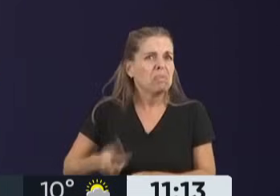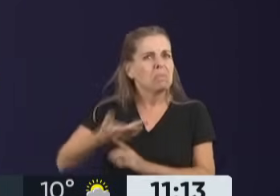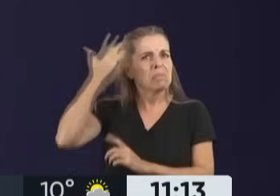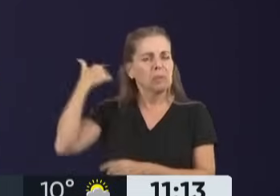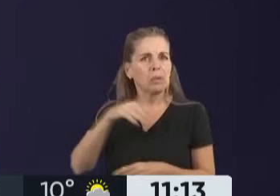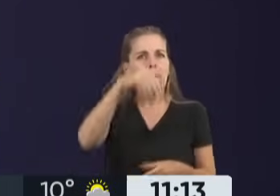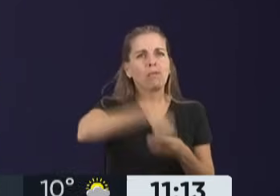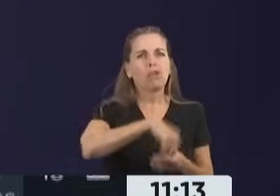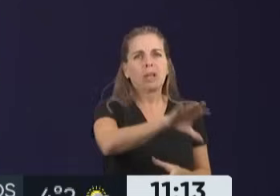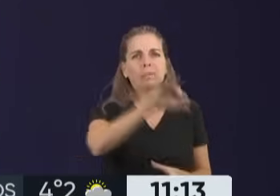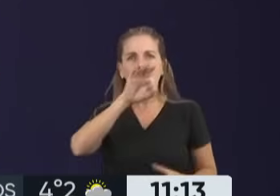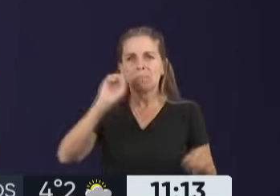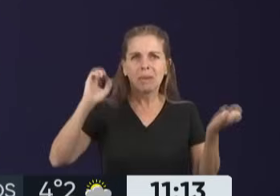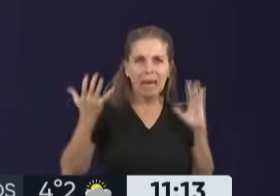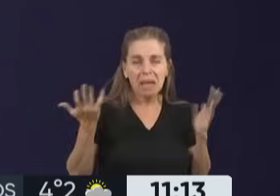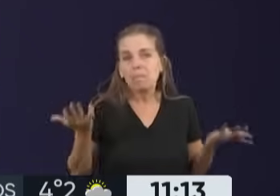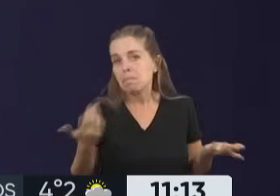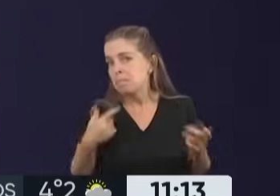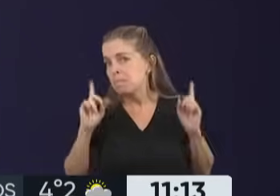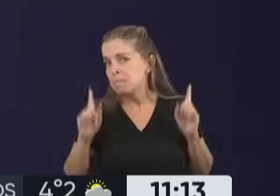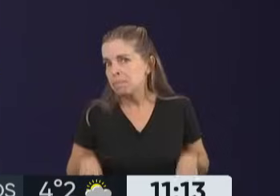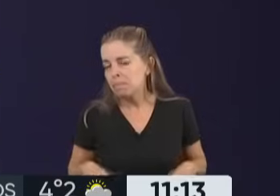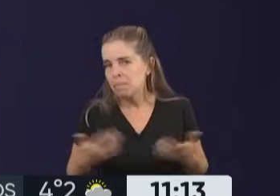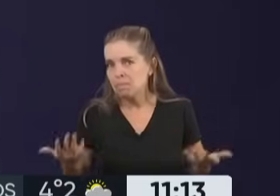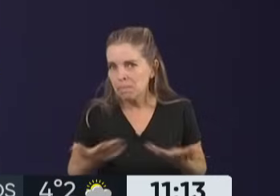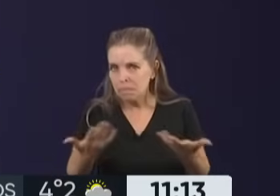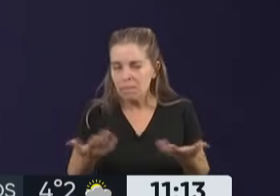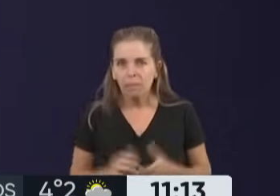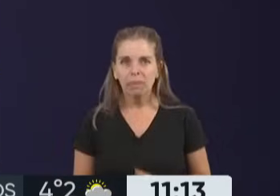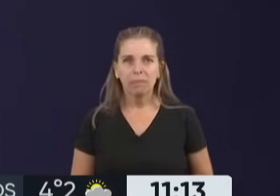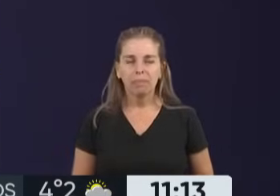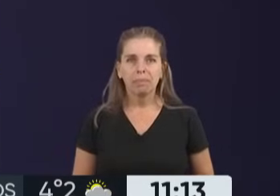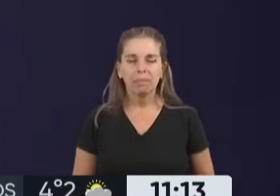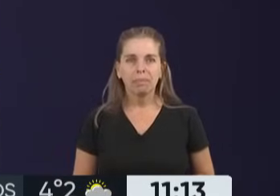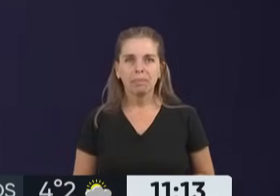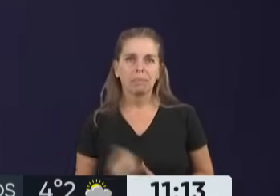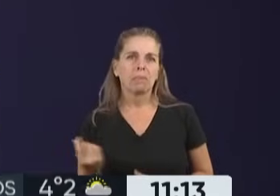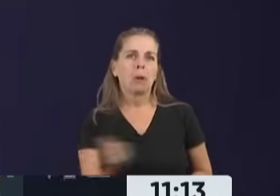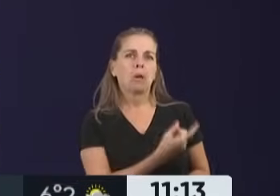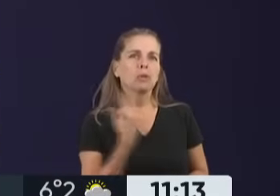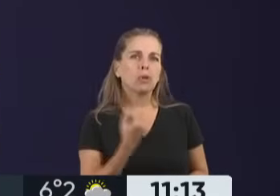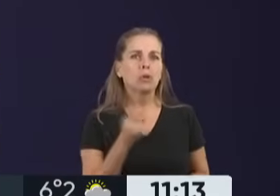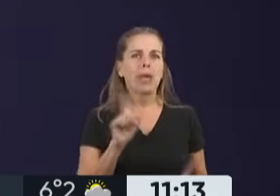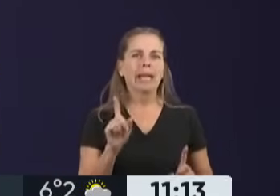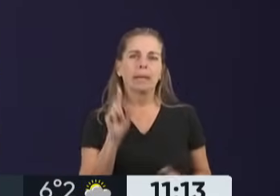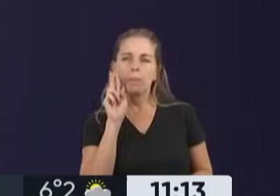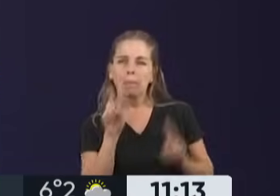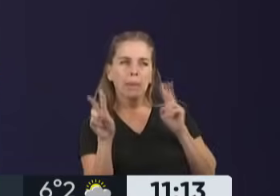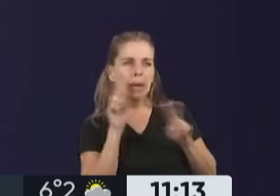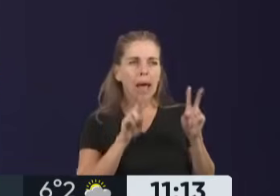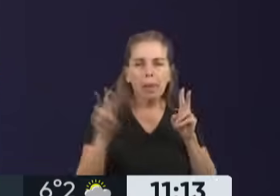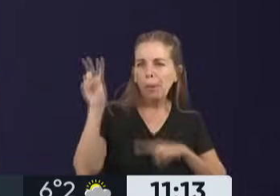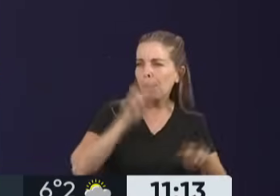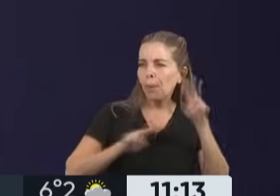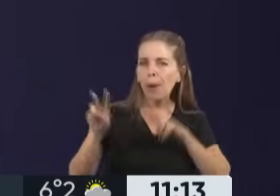presidente en las últimas elecciones. La verdad es que no lo sé, no me consta y nosotros no hacemos una observación de